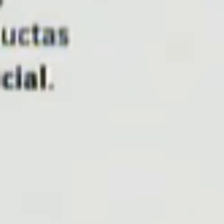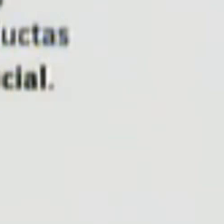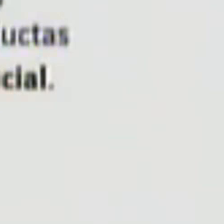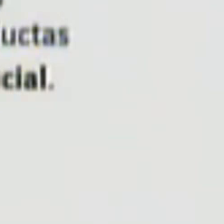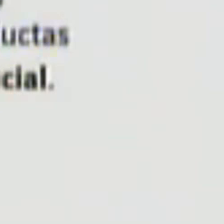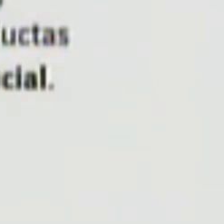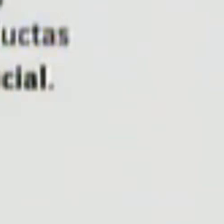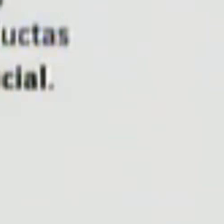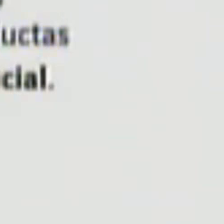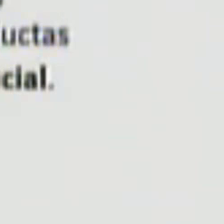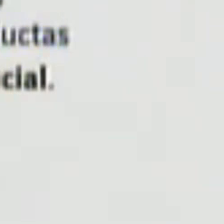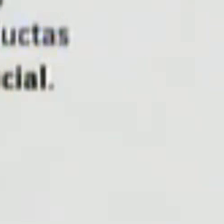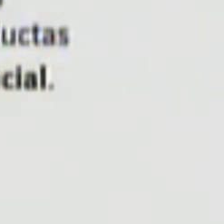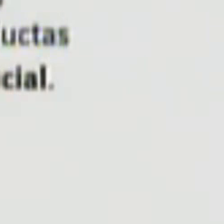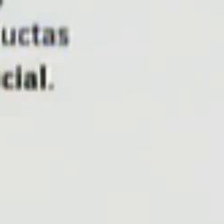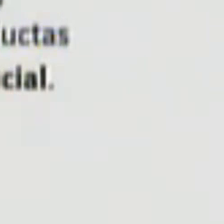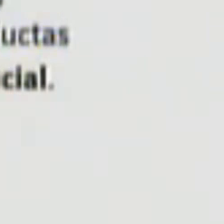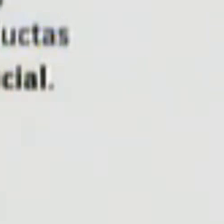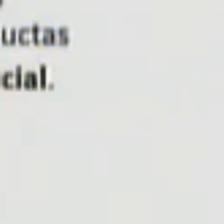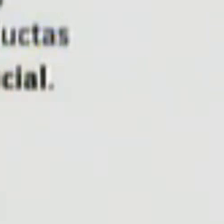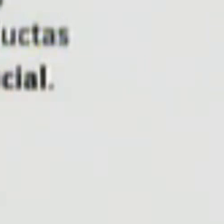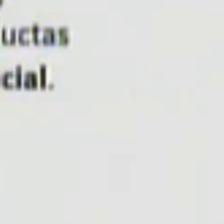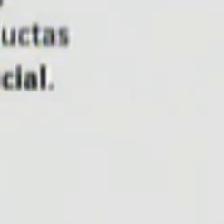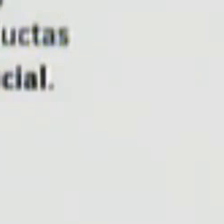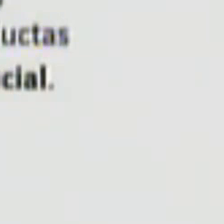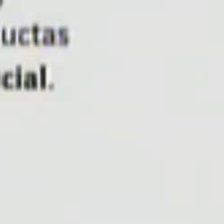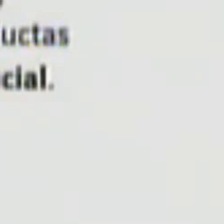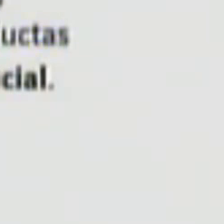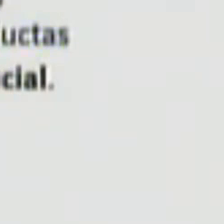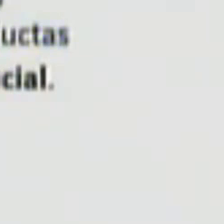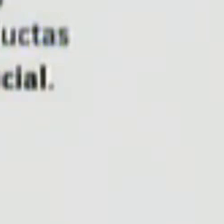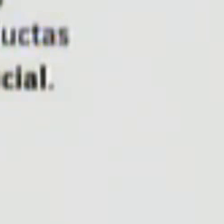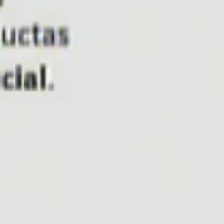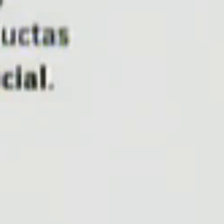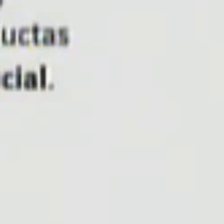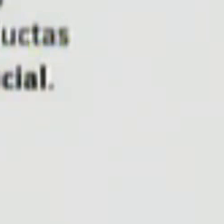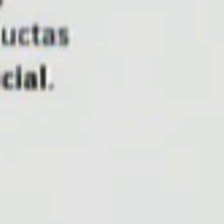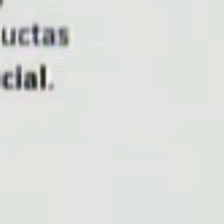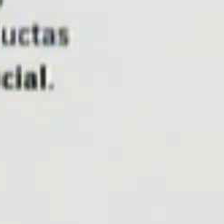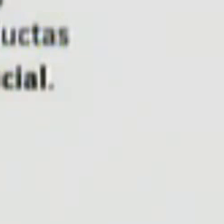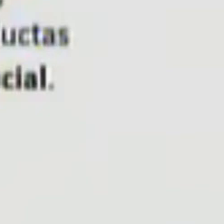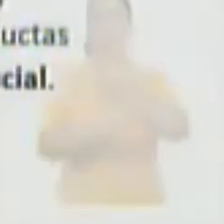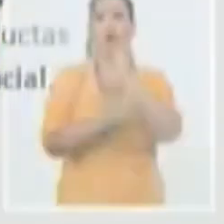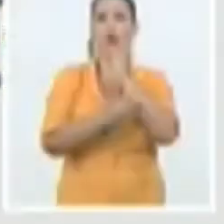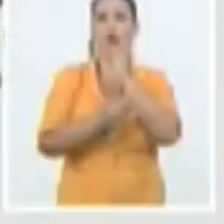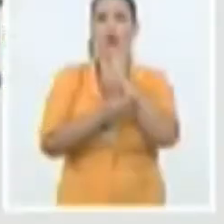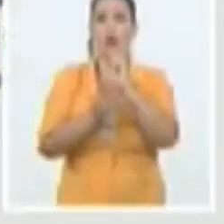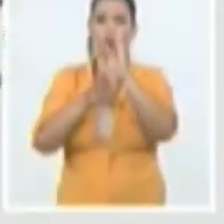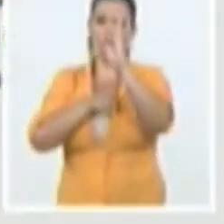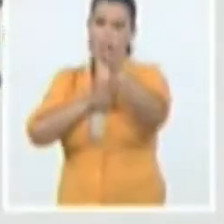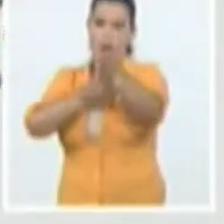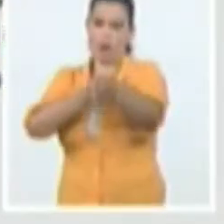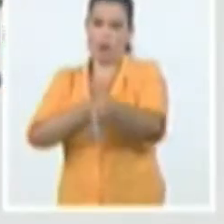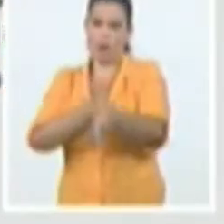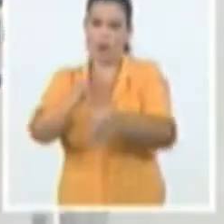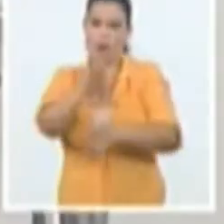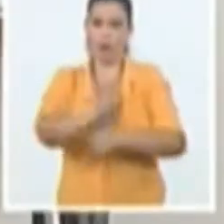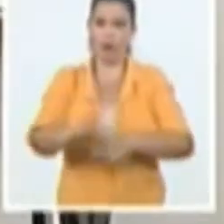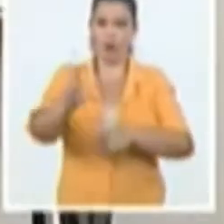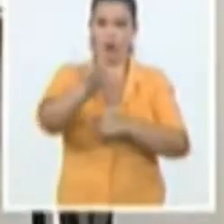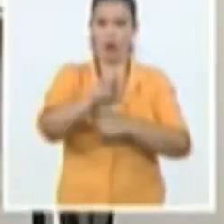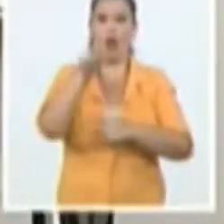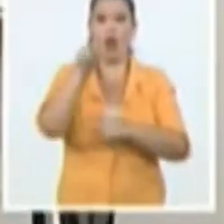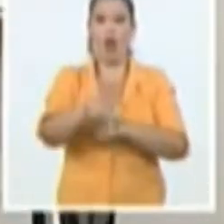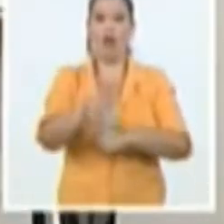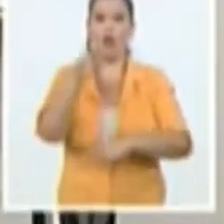y otras conductas antisociales, al fortalecimiento de la disciplina social y a la educación de los